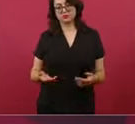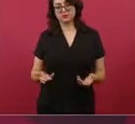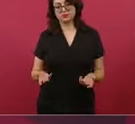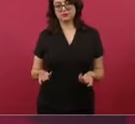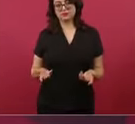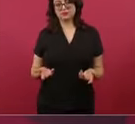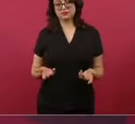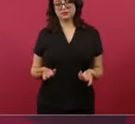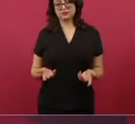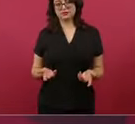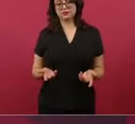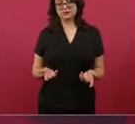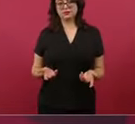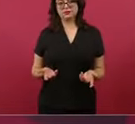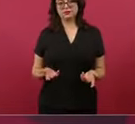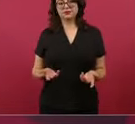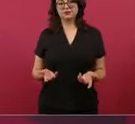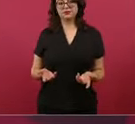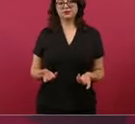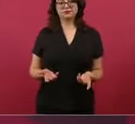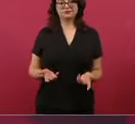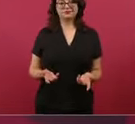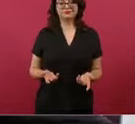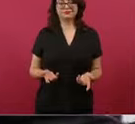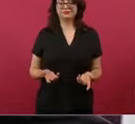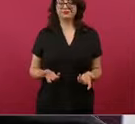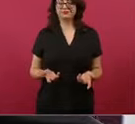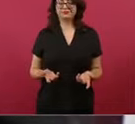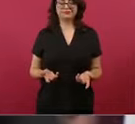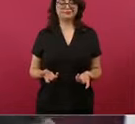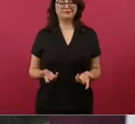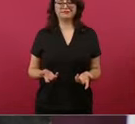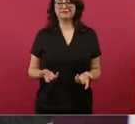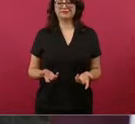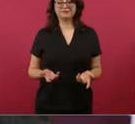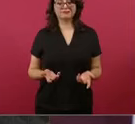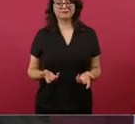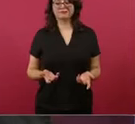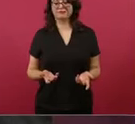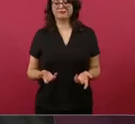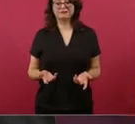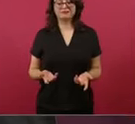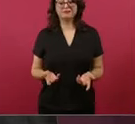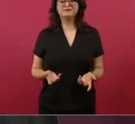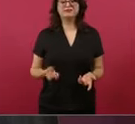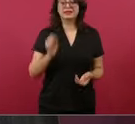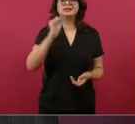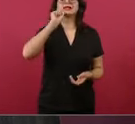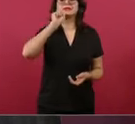Por eso también México es especial,